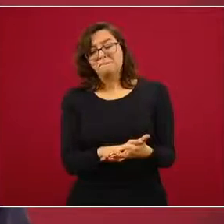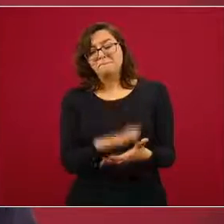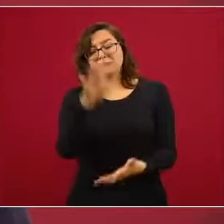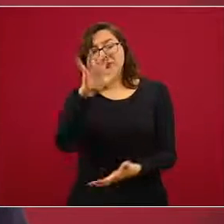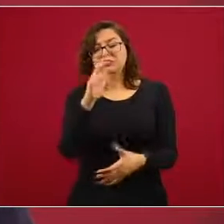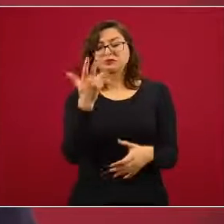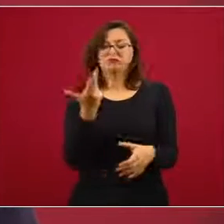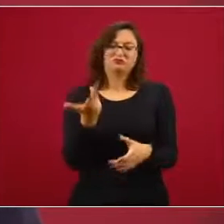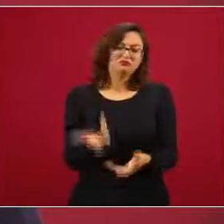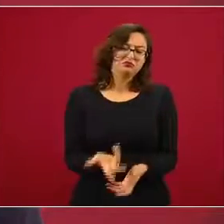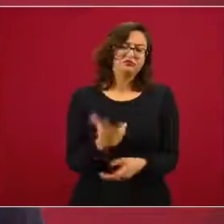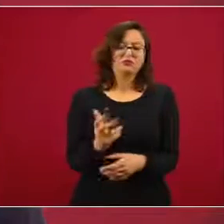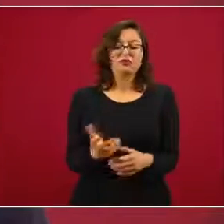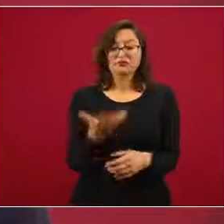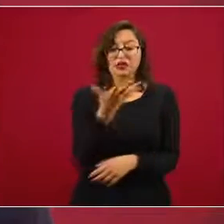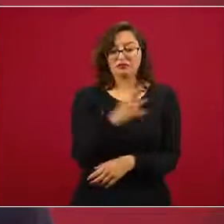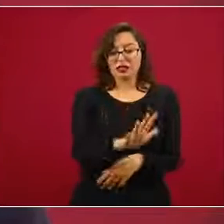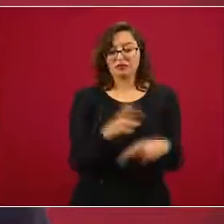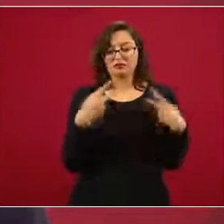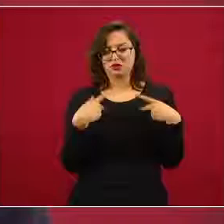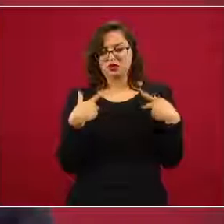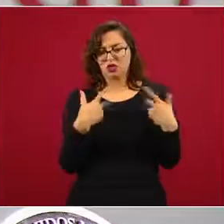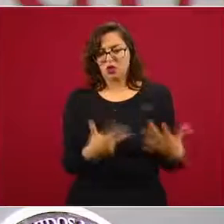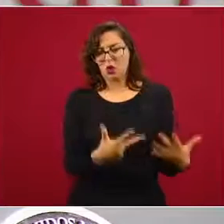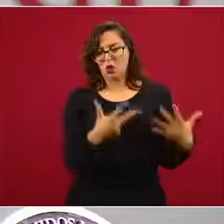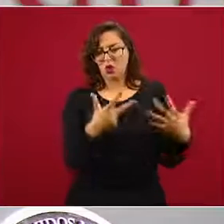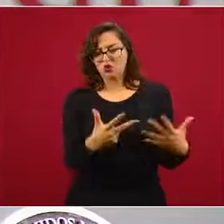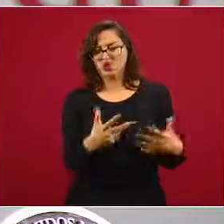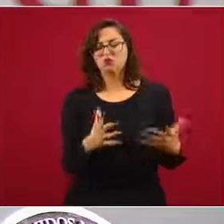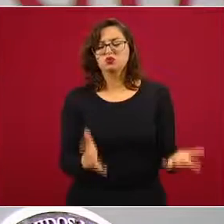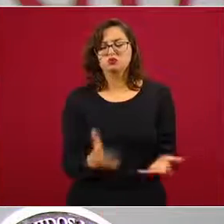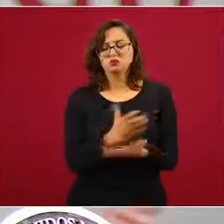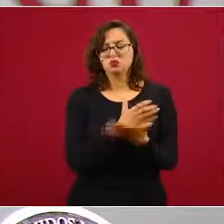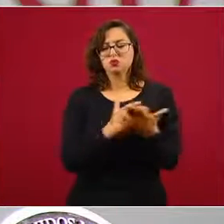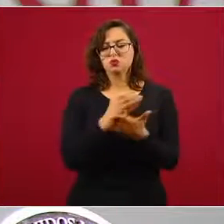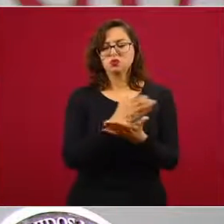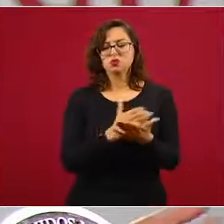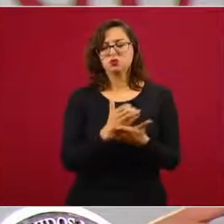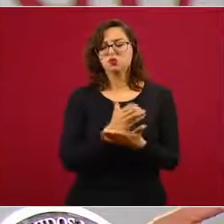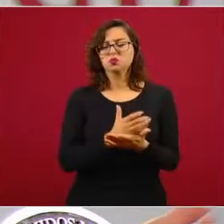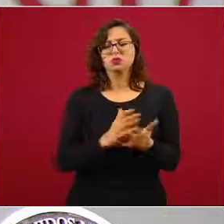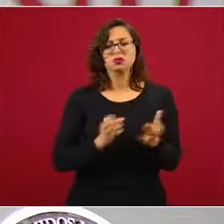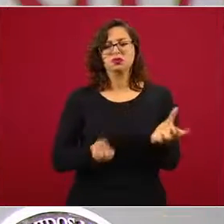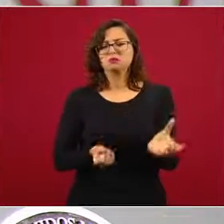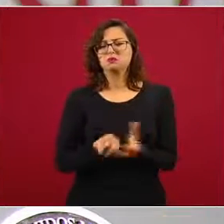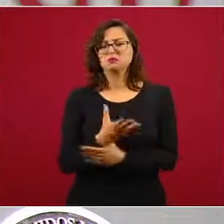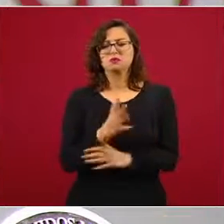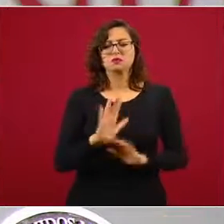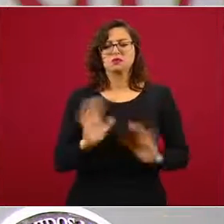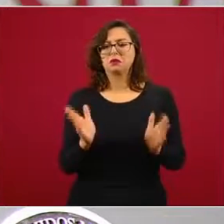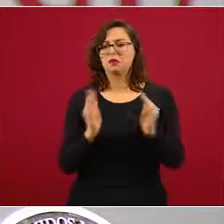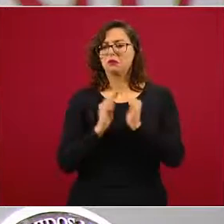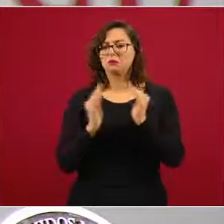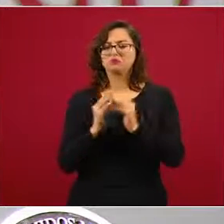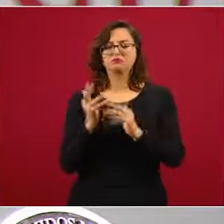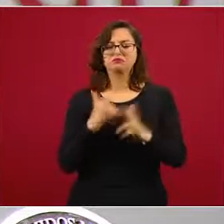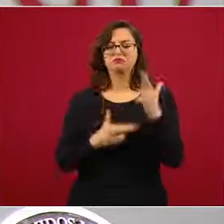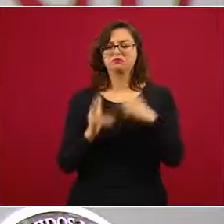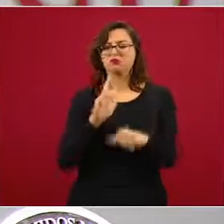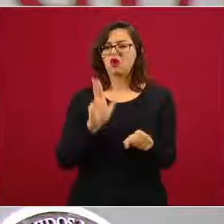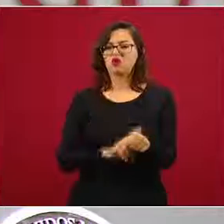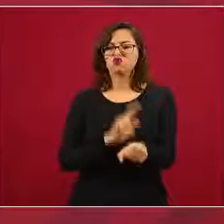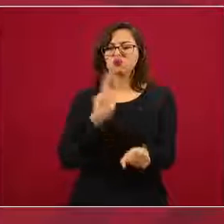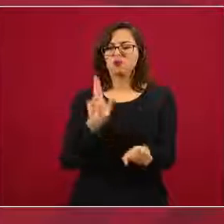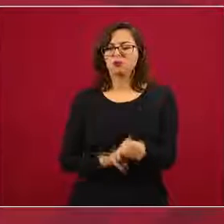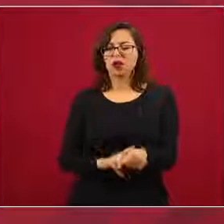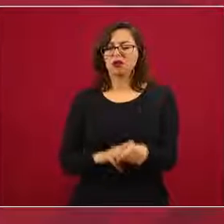mayoría, en promedio 8 de cada 10 personas, se recuperan y salen a su domicilio cuando fueron